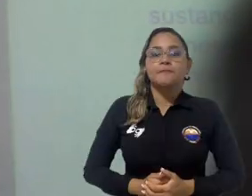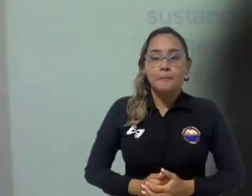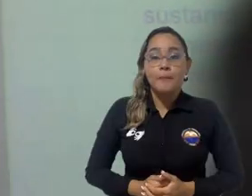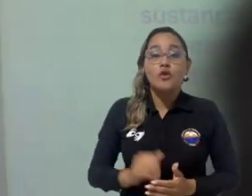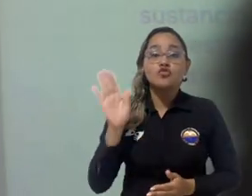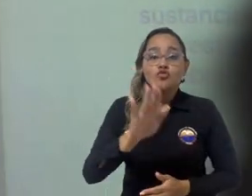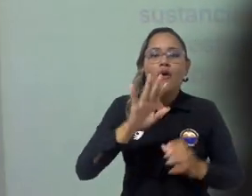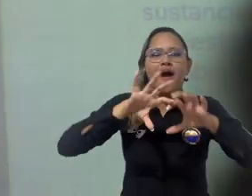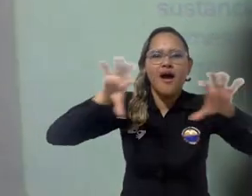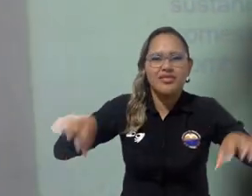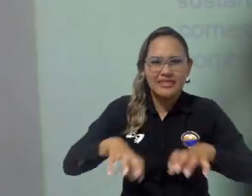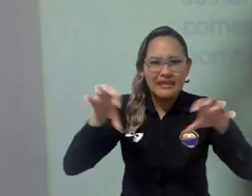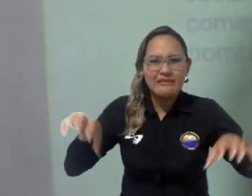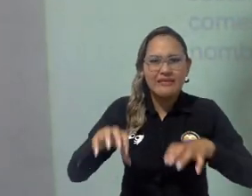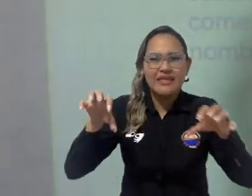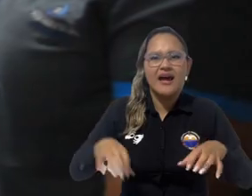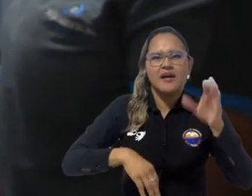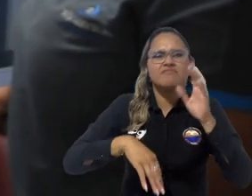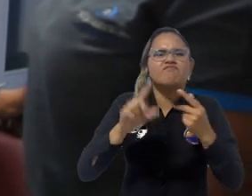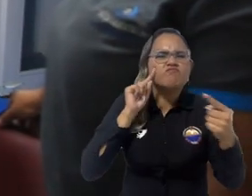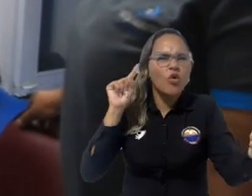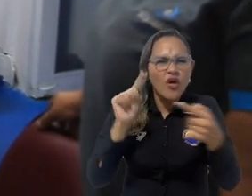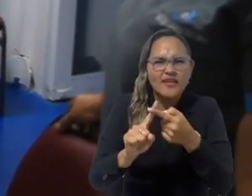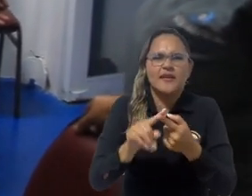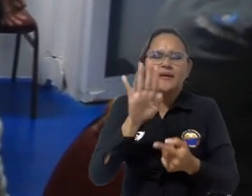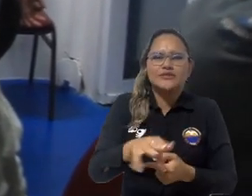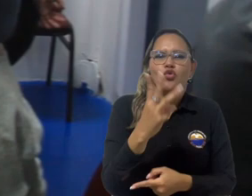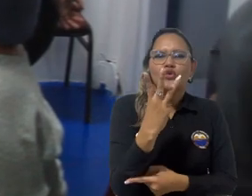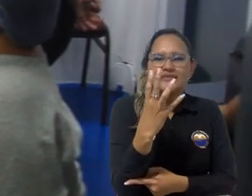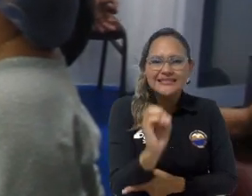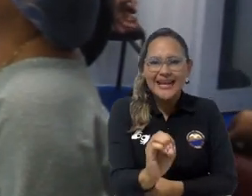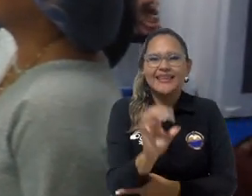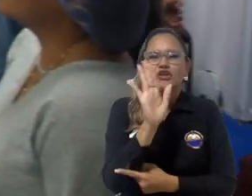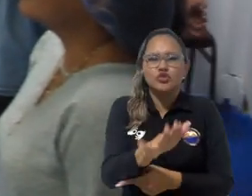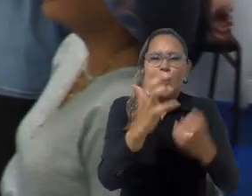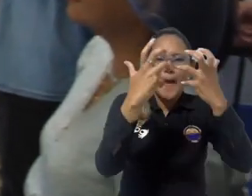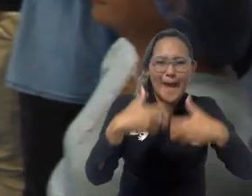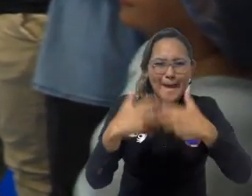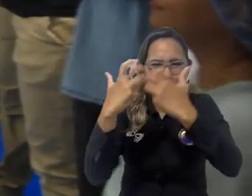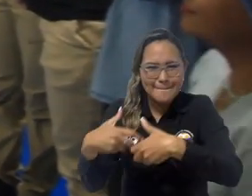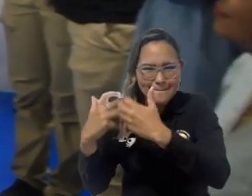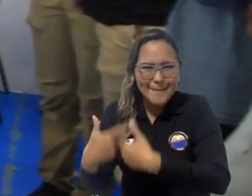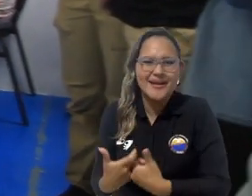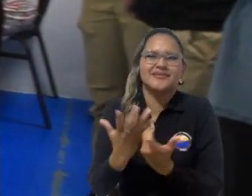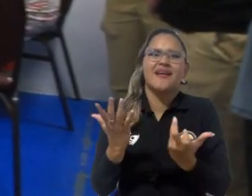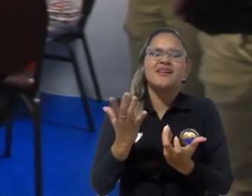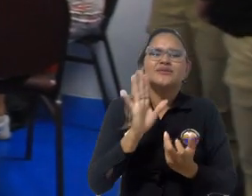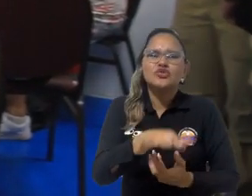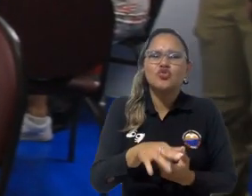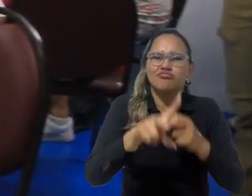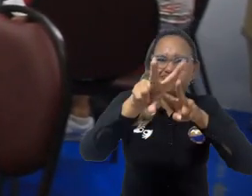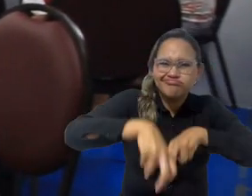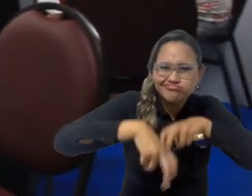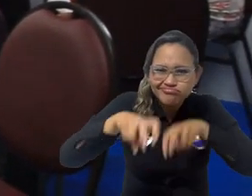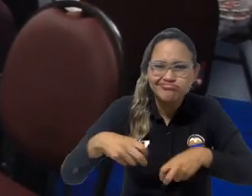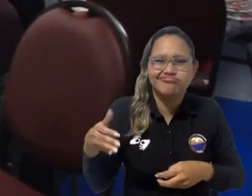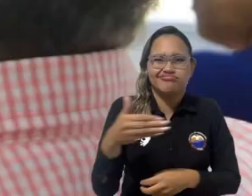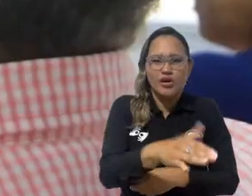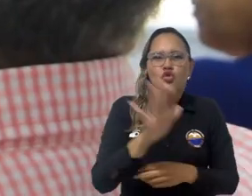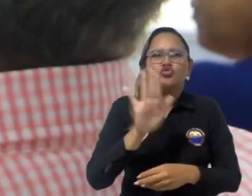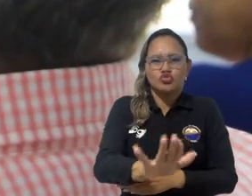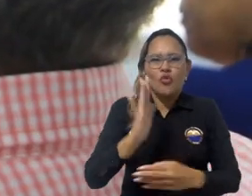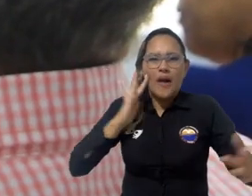La actividad estuvo dirigida a los 30 beneficiarios de empresas turísticas, agropecuarias y agroindustriales del departamento, quienes se